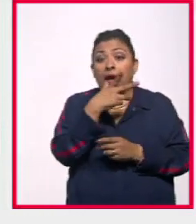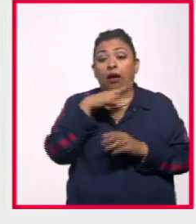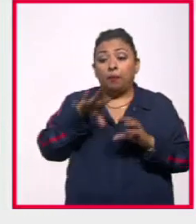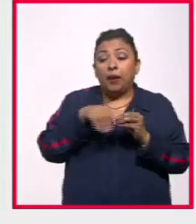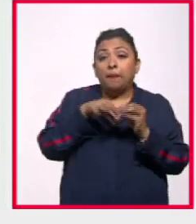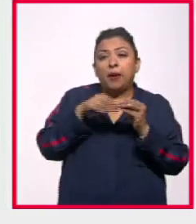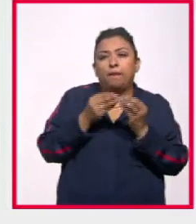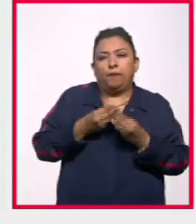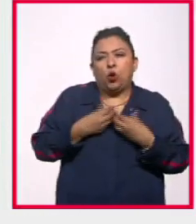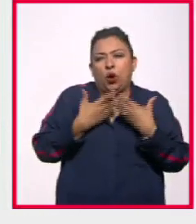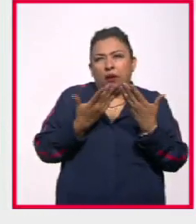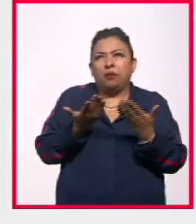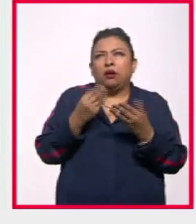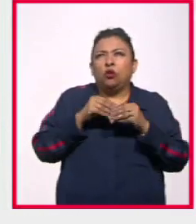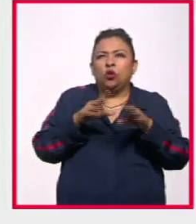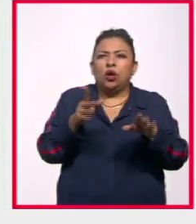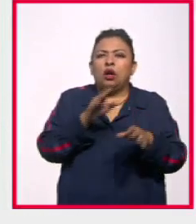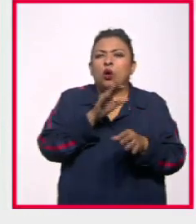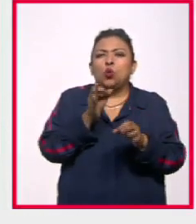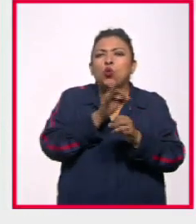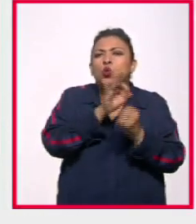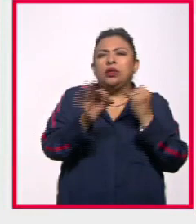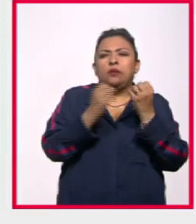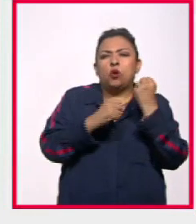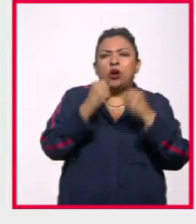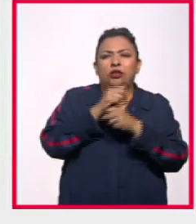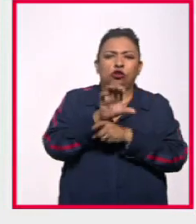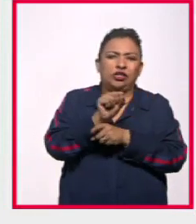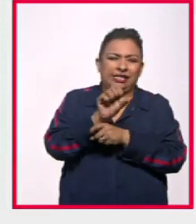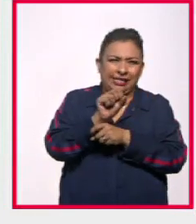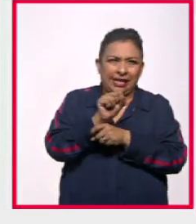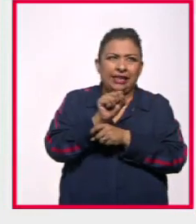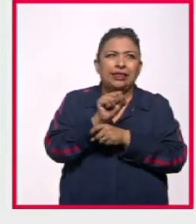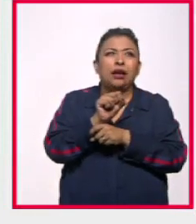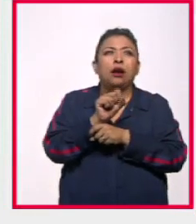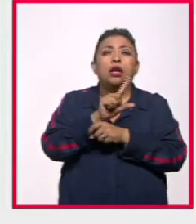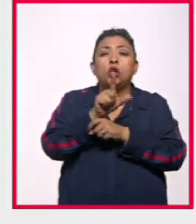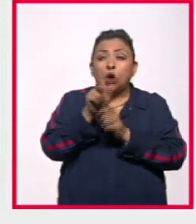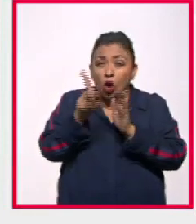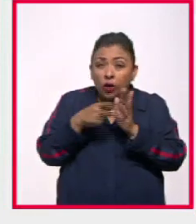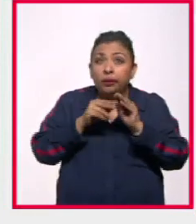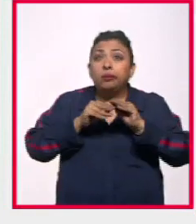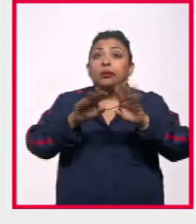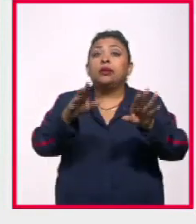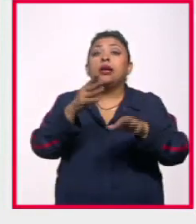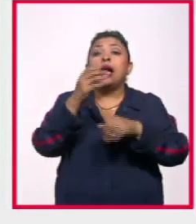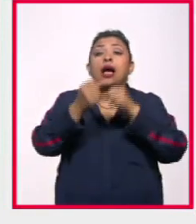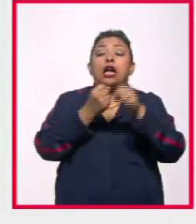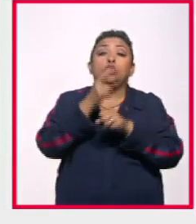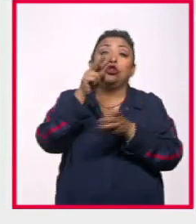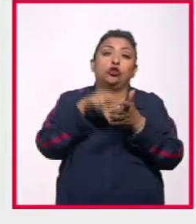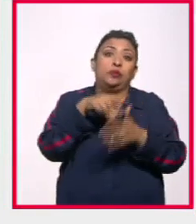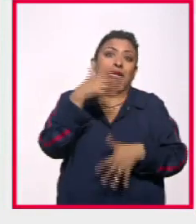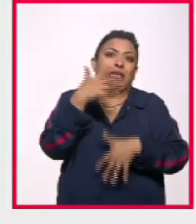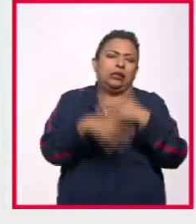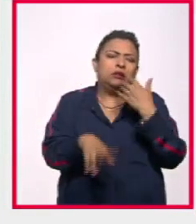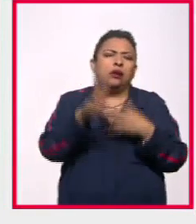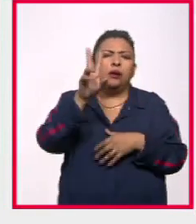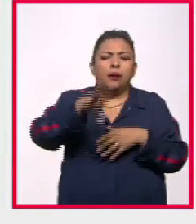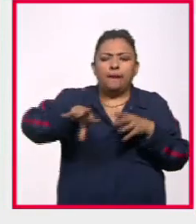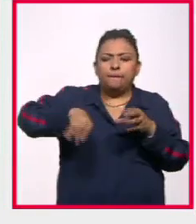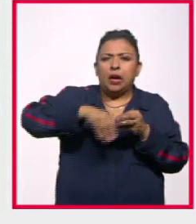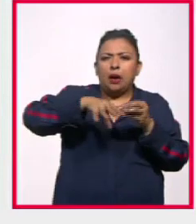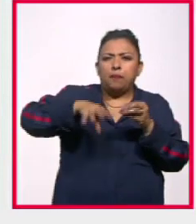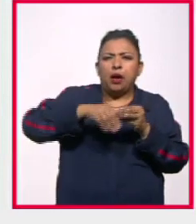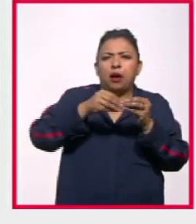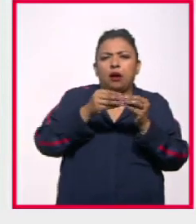poemas que originalmente la publicó a finales de los años 60 y republicó en 2015. Es una antología fabulosa que habla